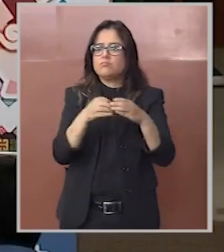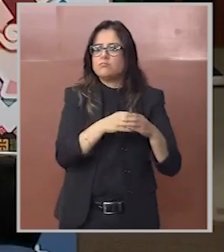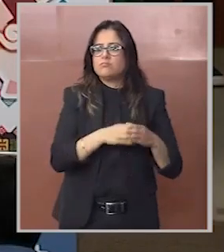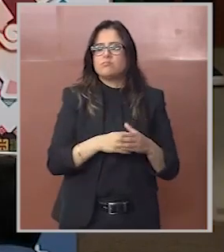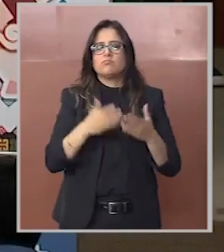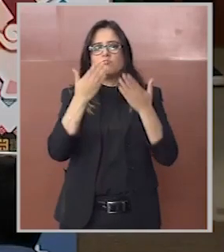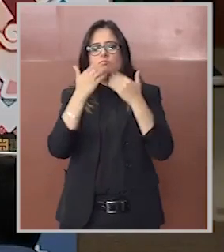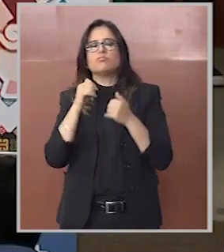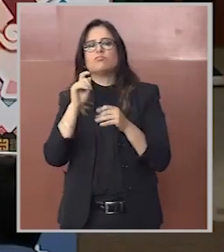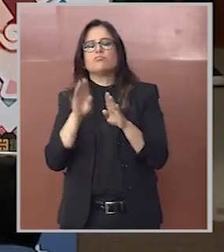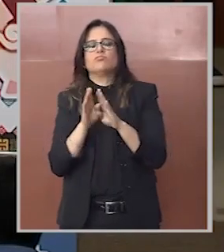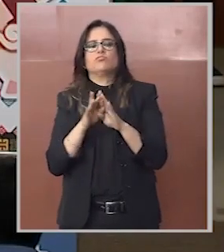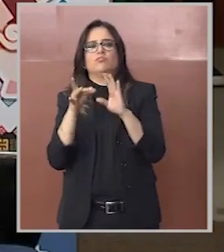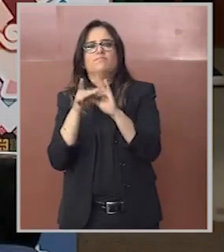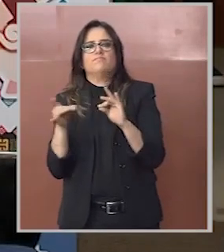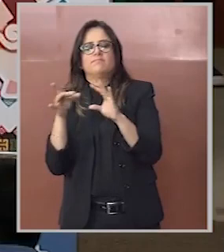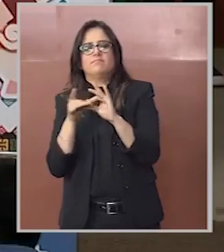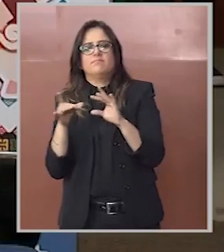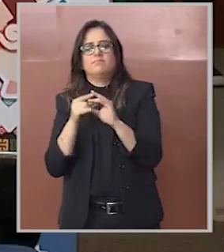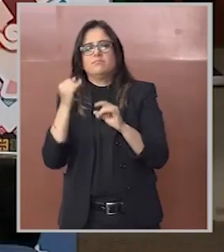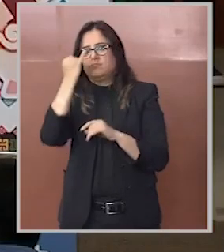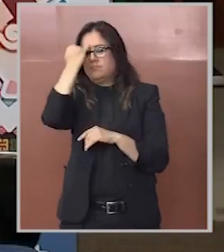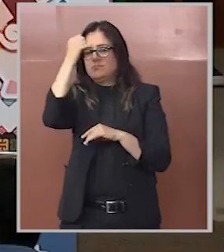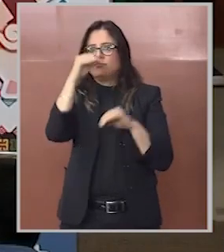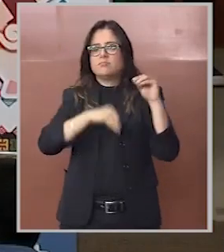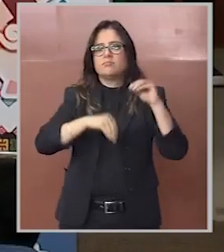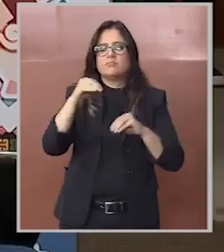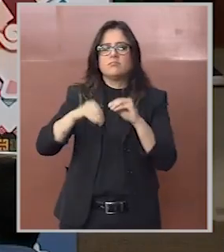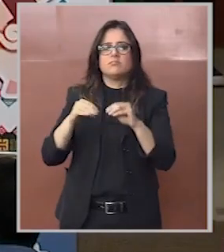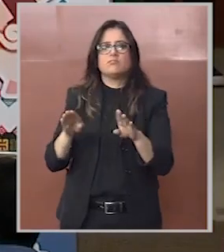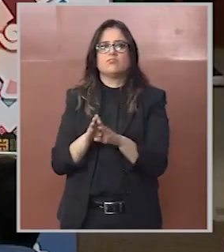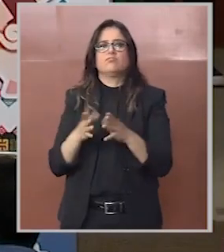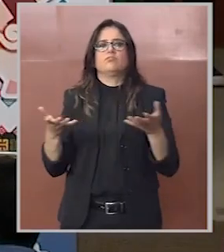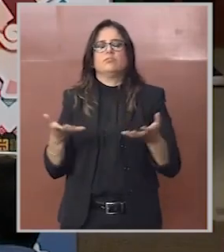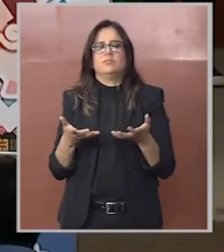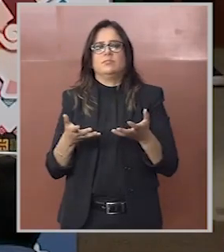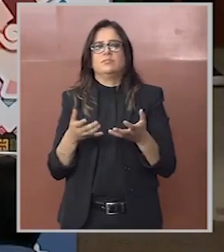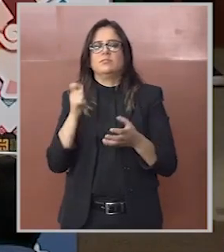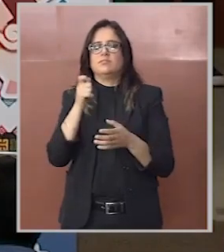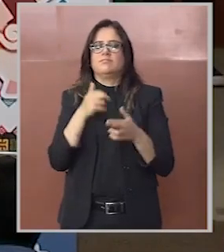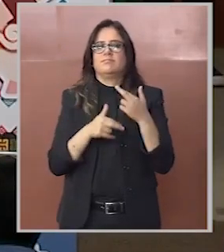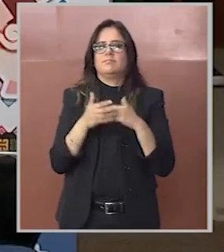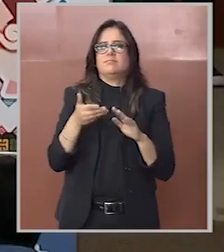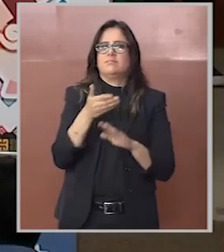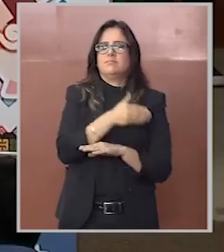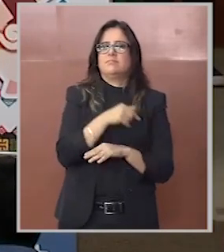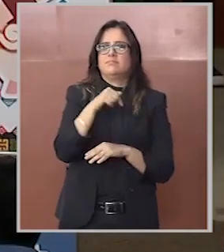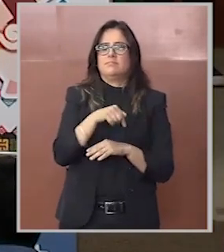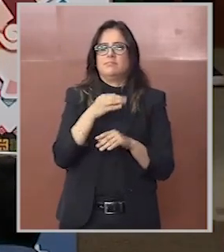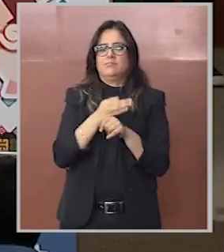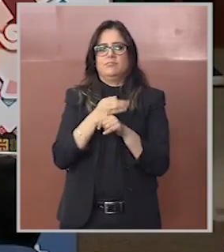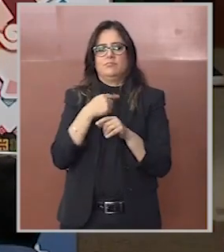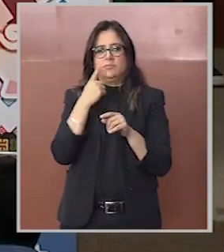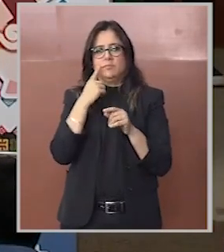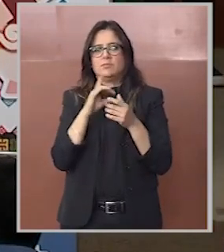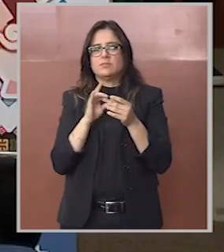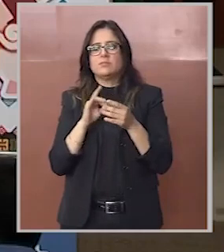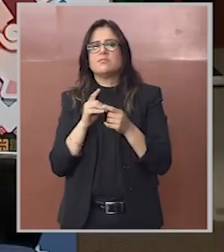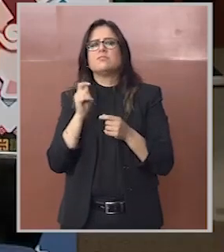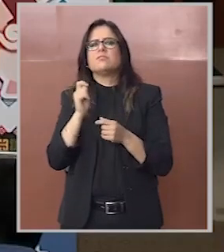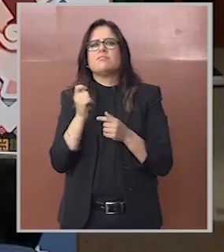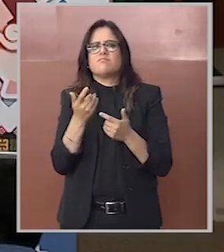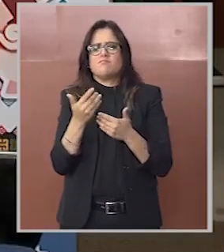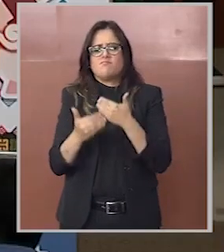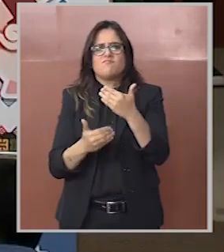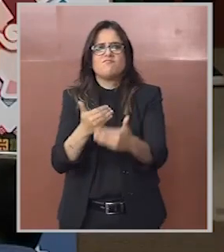desenlace una estrategia definida unilateralmente entonces volviendo a a esta misma esencia el que sigue que seguramente va